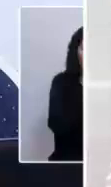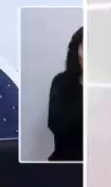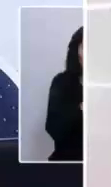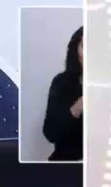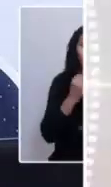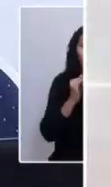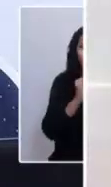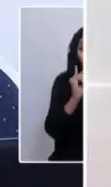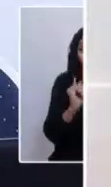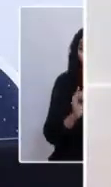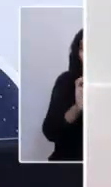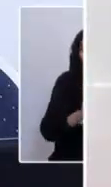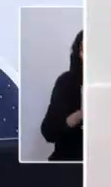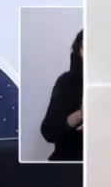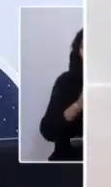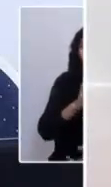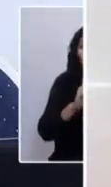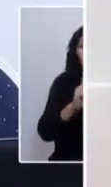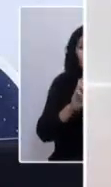informe.